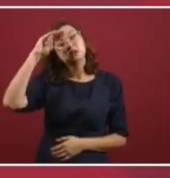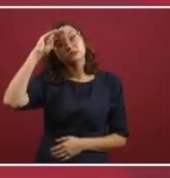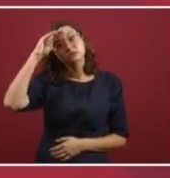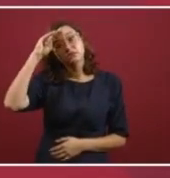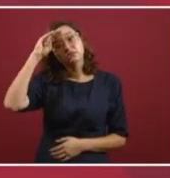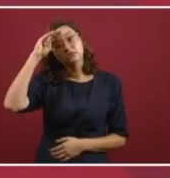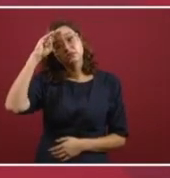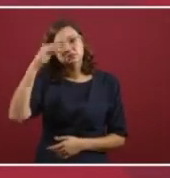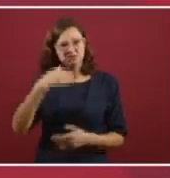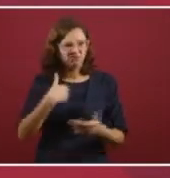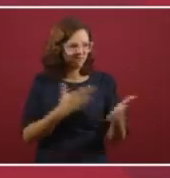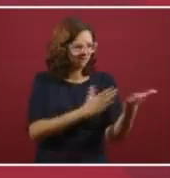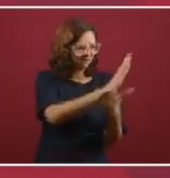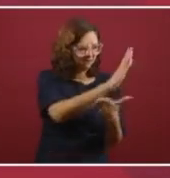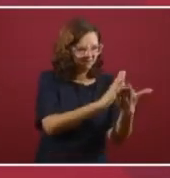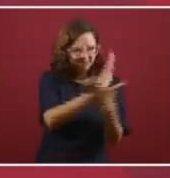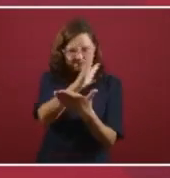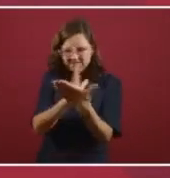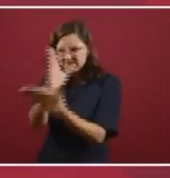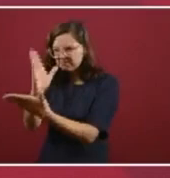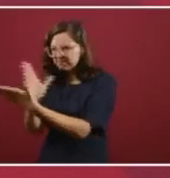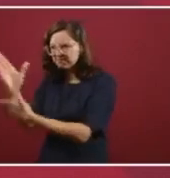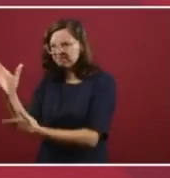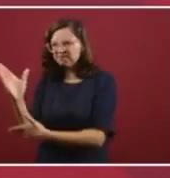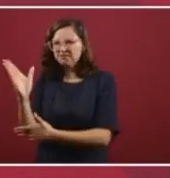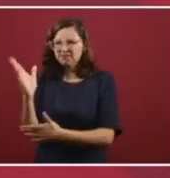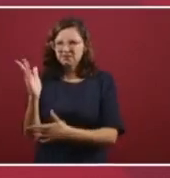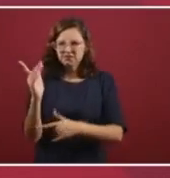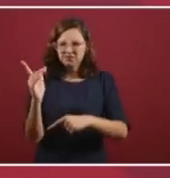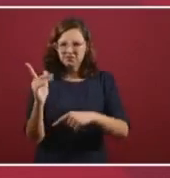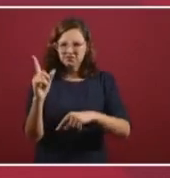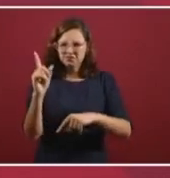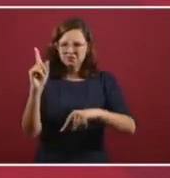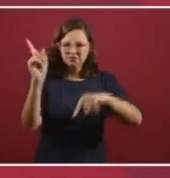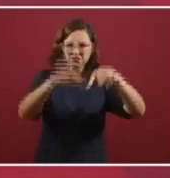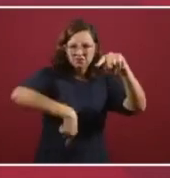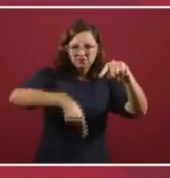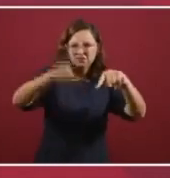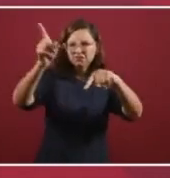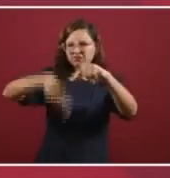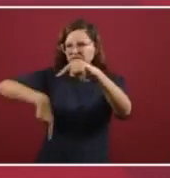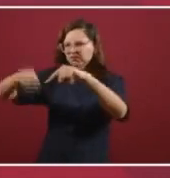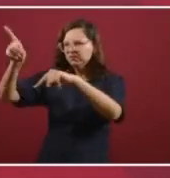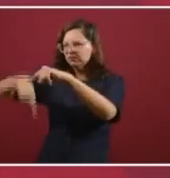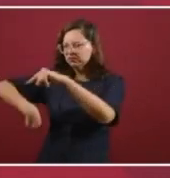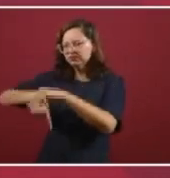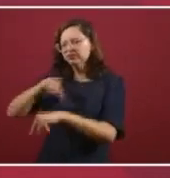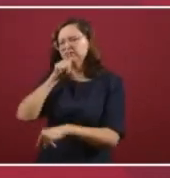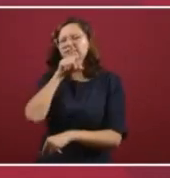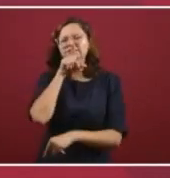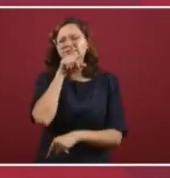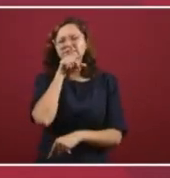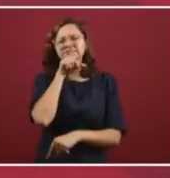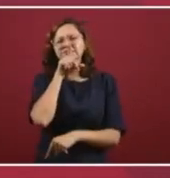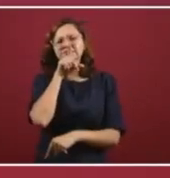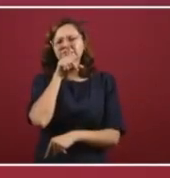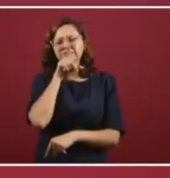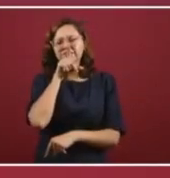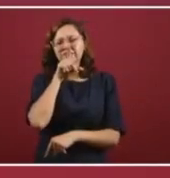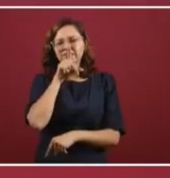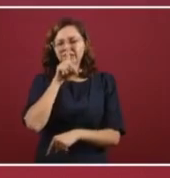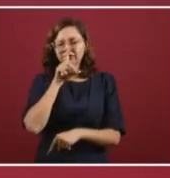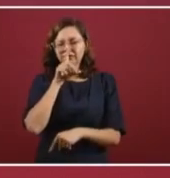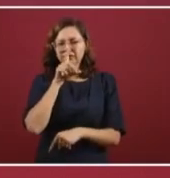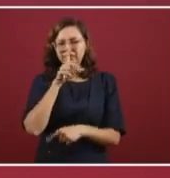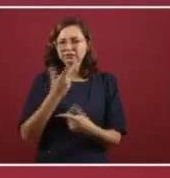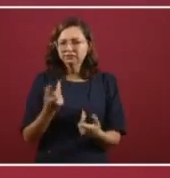obrador dijo que sobre la decisión del congreso de veracruz de separar del cargo al fiscal general jorge winkler no tiene el propósito de intervenir para